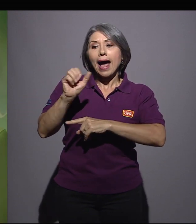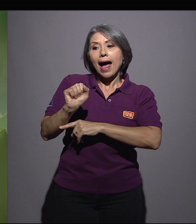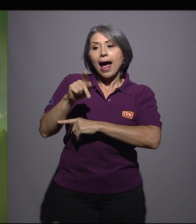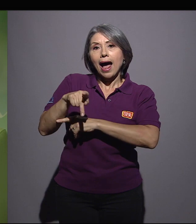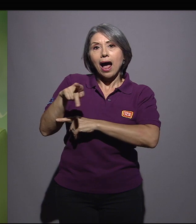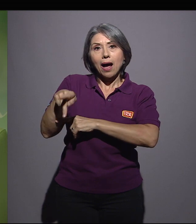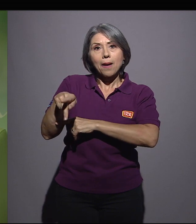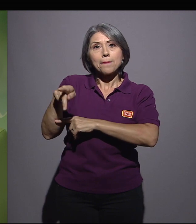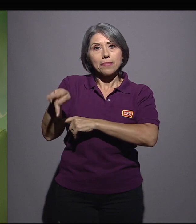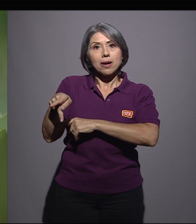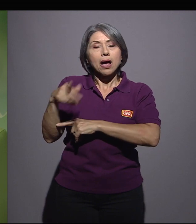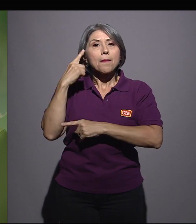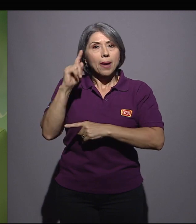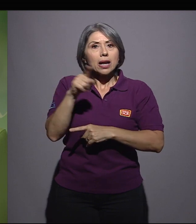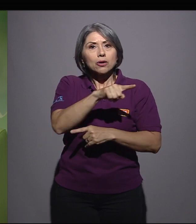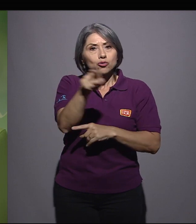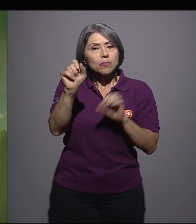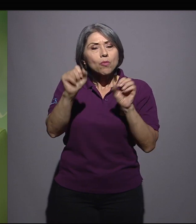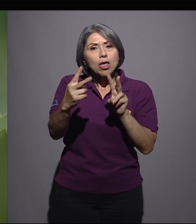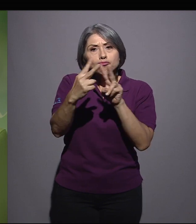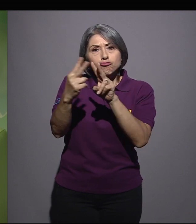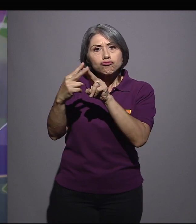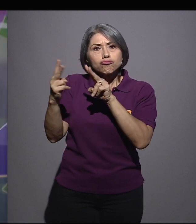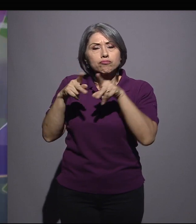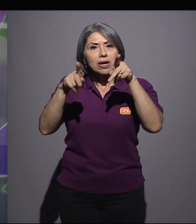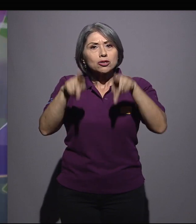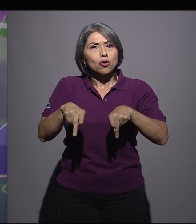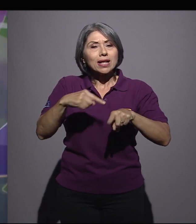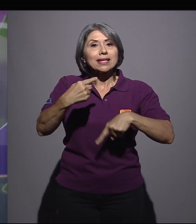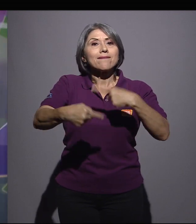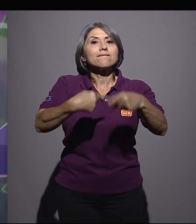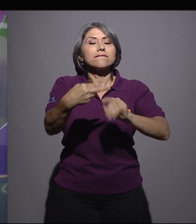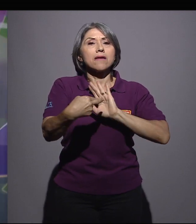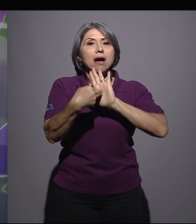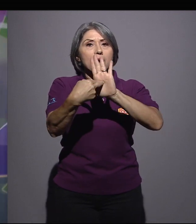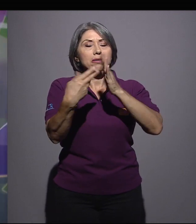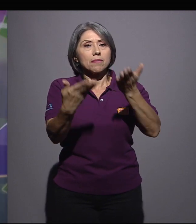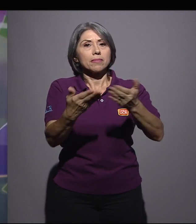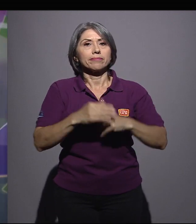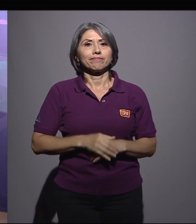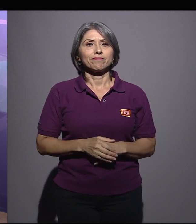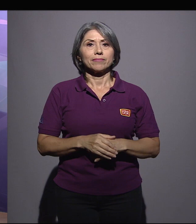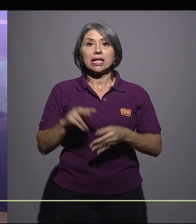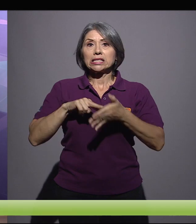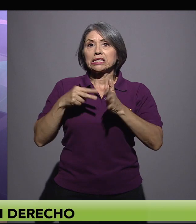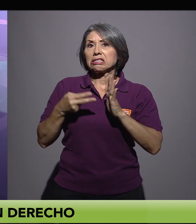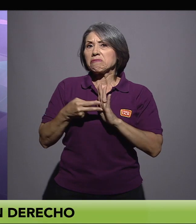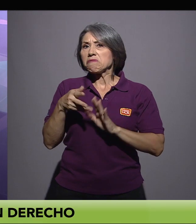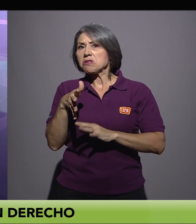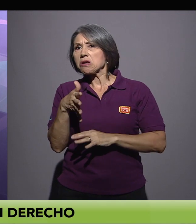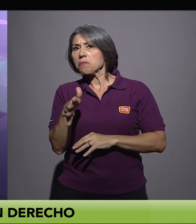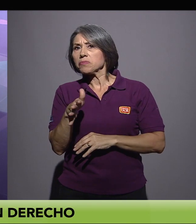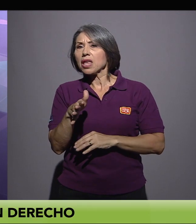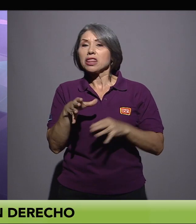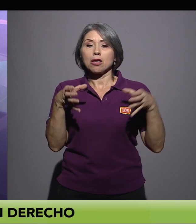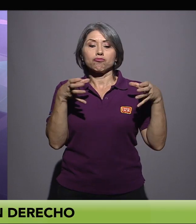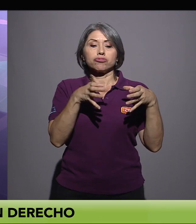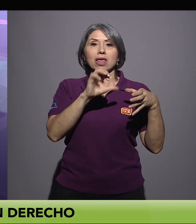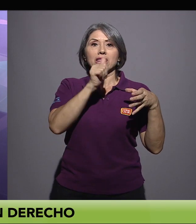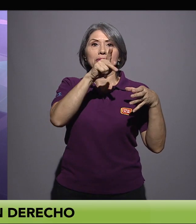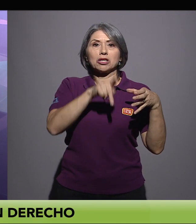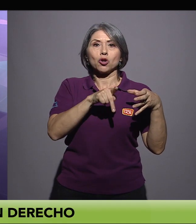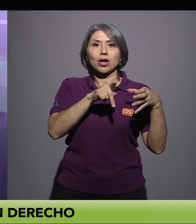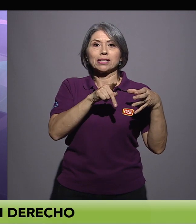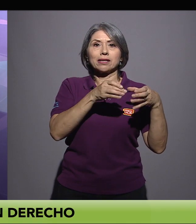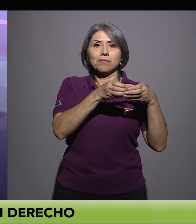que les permite conocer quiénes son las personas que los van a representar. Claro, estaríamos hablando de que en promedio 3 de cada 10 personas